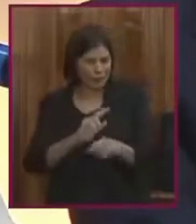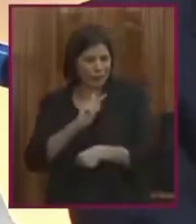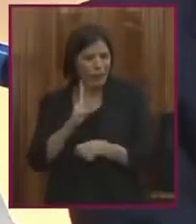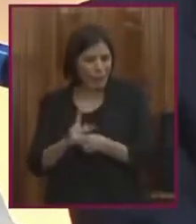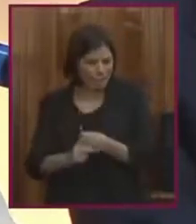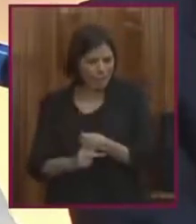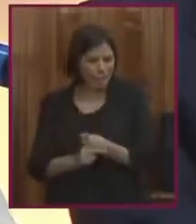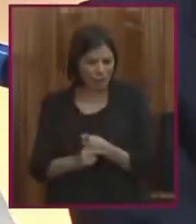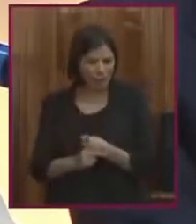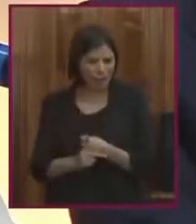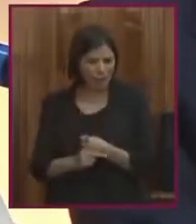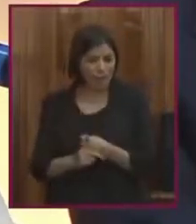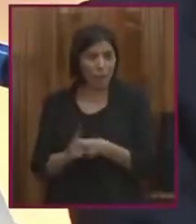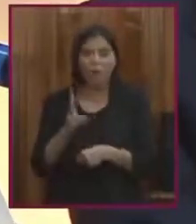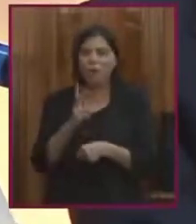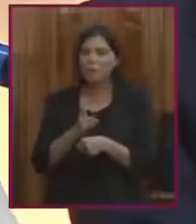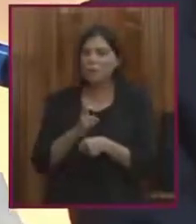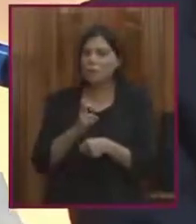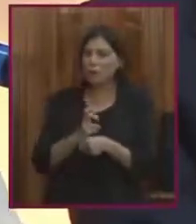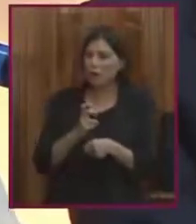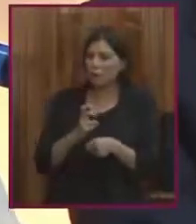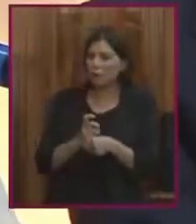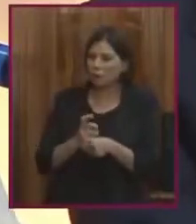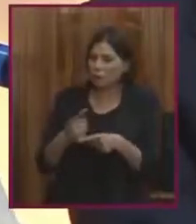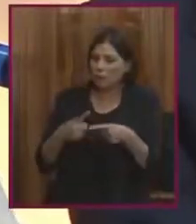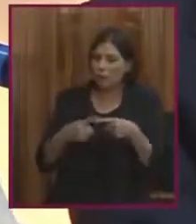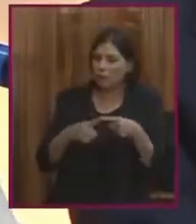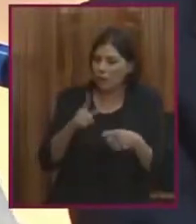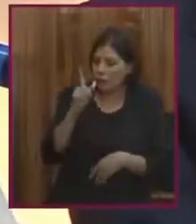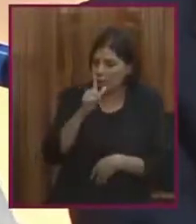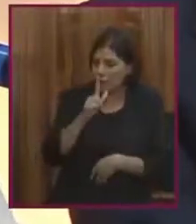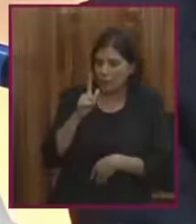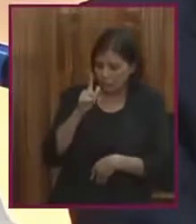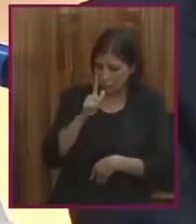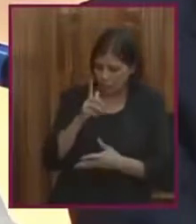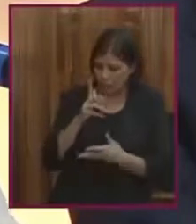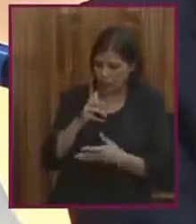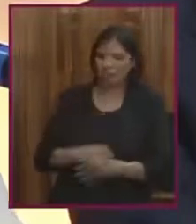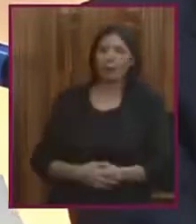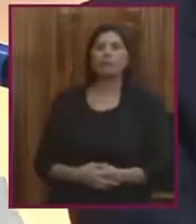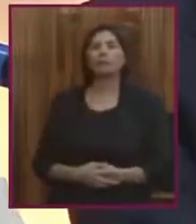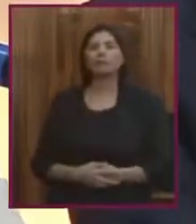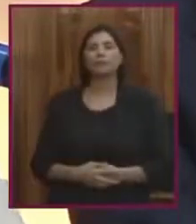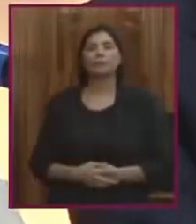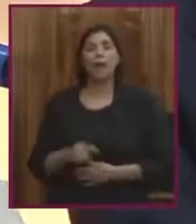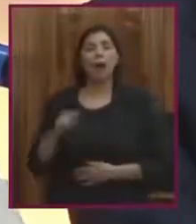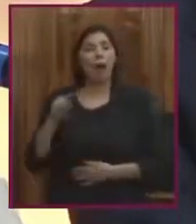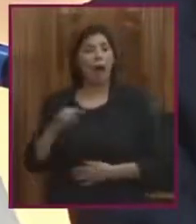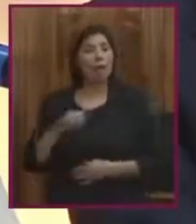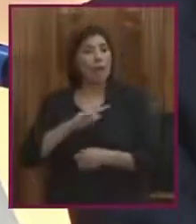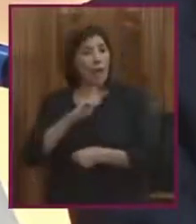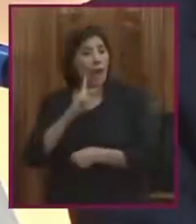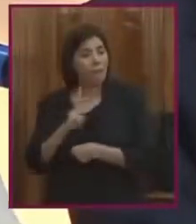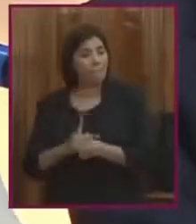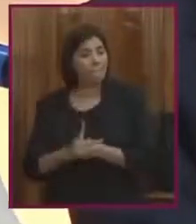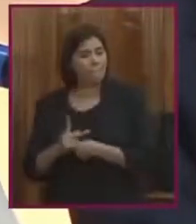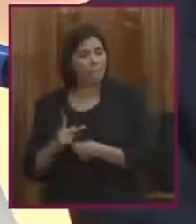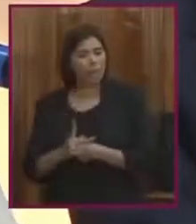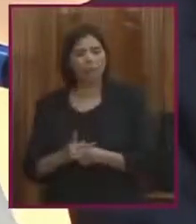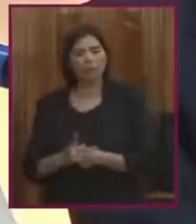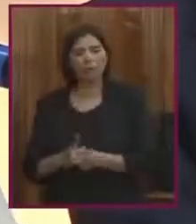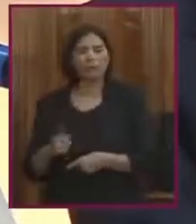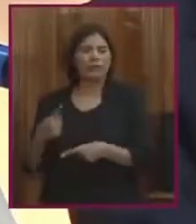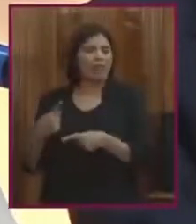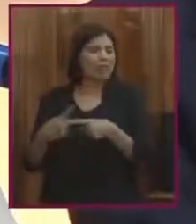diversidad lingüística a nivel mundial, ¿sí? Uno de los países mega diversos en todos